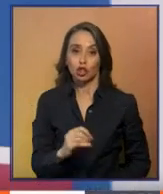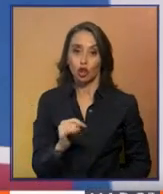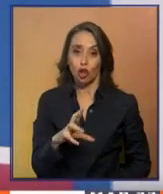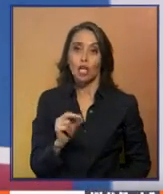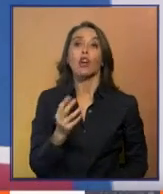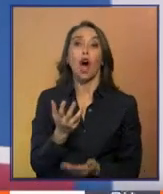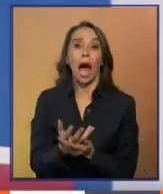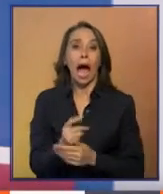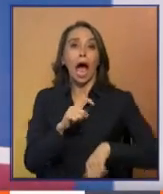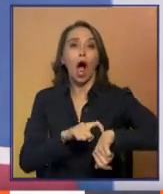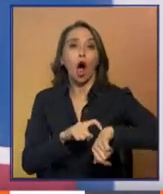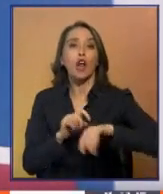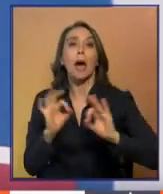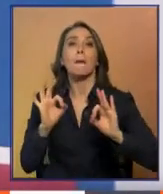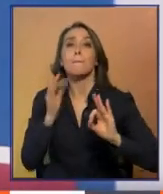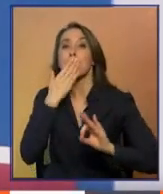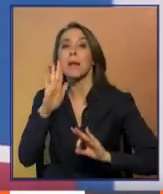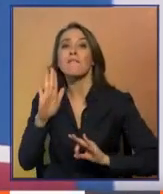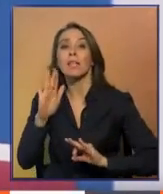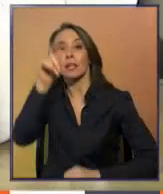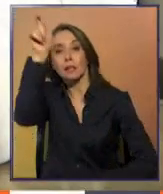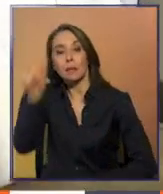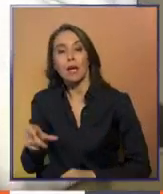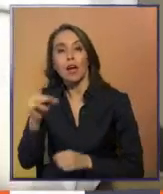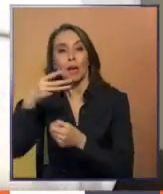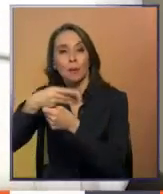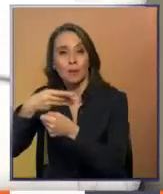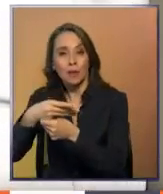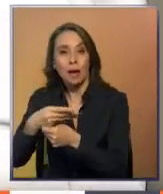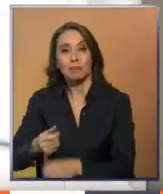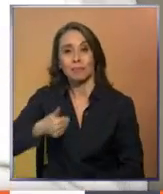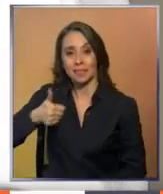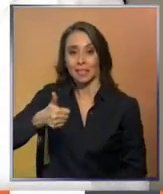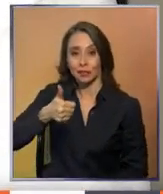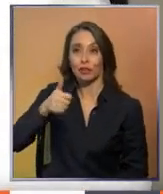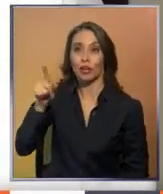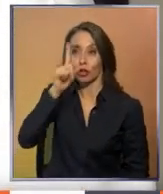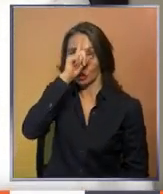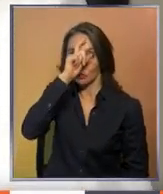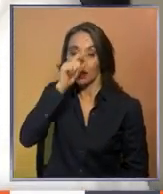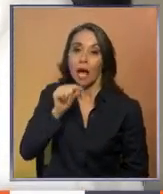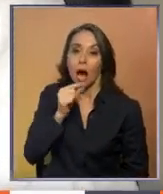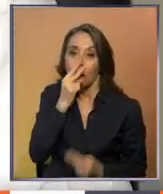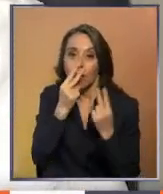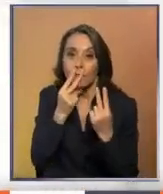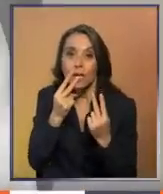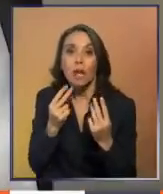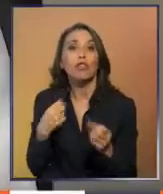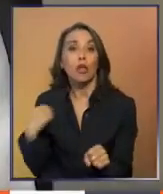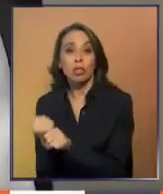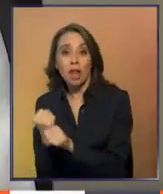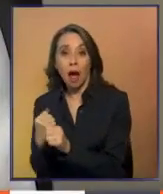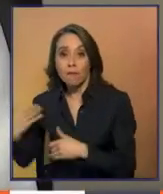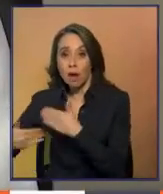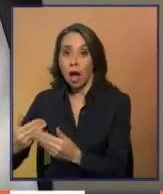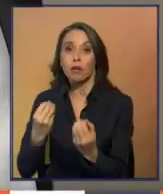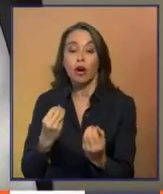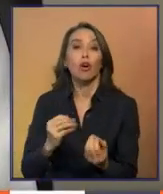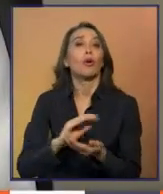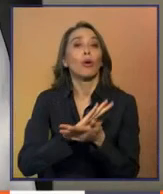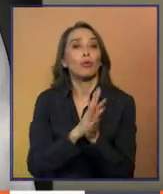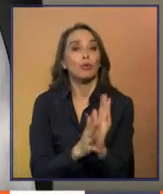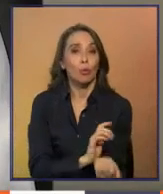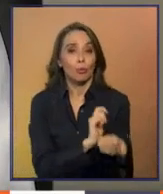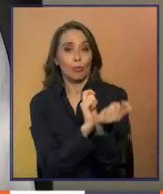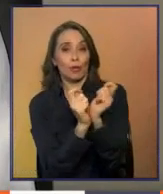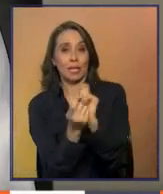cuentan con un horario preferencial para el adulto mayor. El director del recinto asistencial dice que recién están viendo los frutos de este trabajo. Todo cambio en